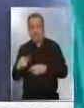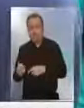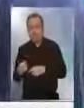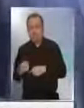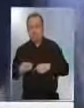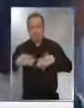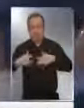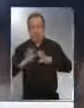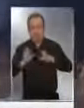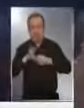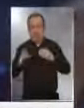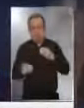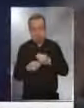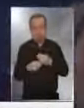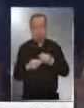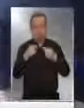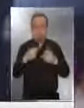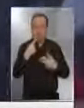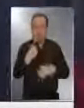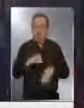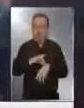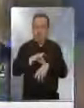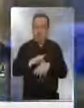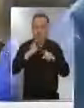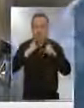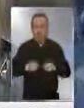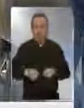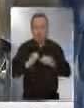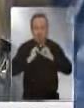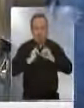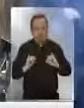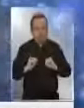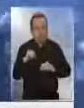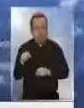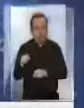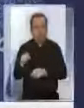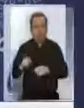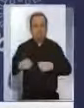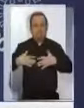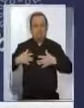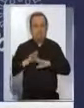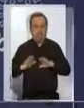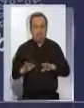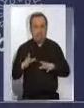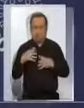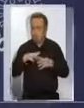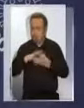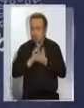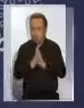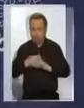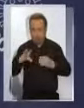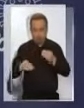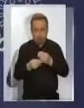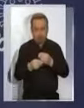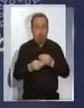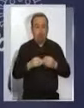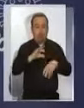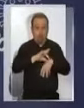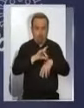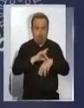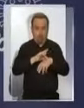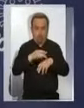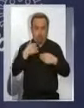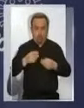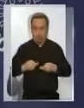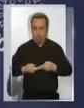eso que a partir de hoy los médicos deberán informar sobre este tipo de pacientes. Todos los casos nuevos, los médicos que suban